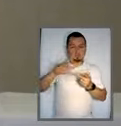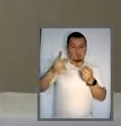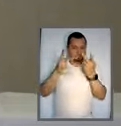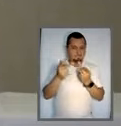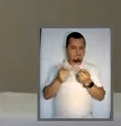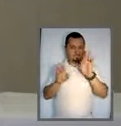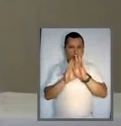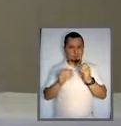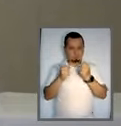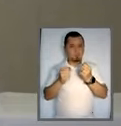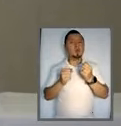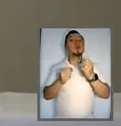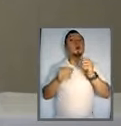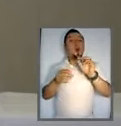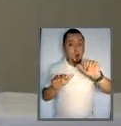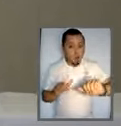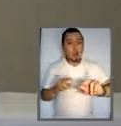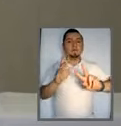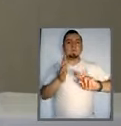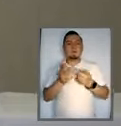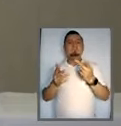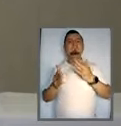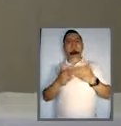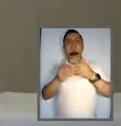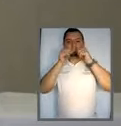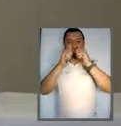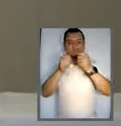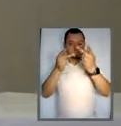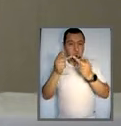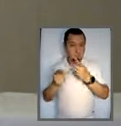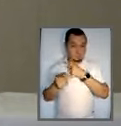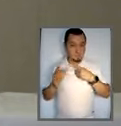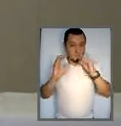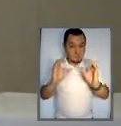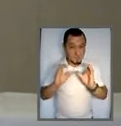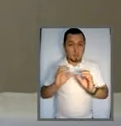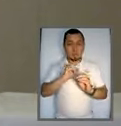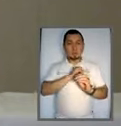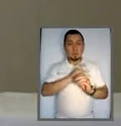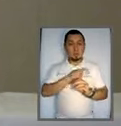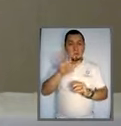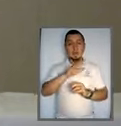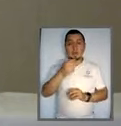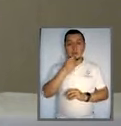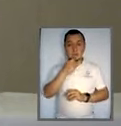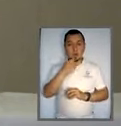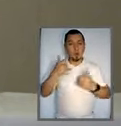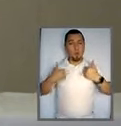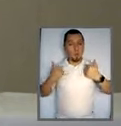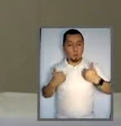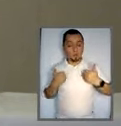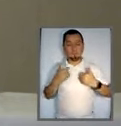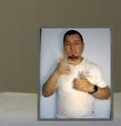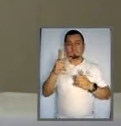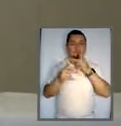esta cadena de activación de la economía y del Estado, preservando siempre la salud de nuestros niños, de nuestros jóvenes, de